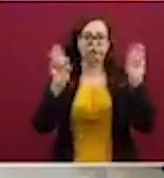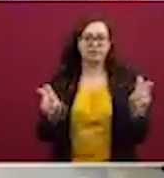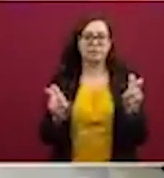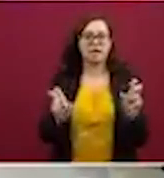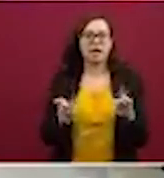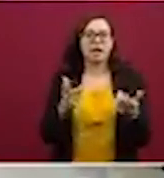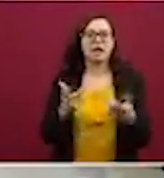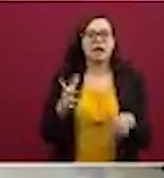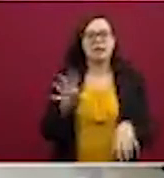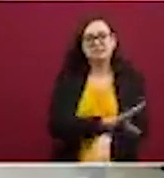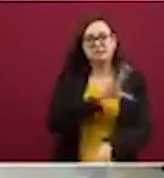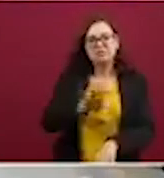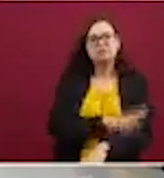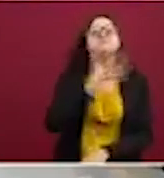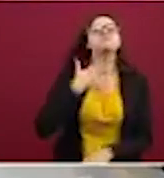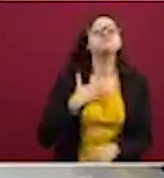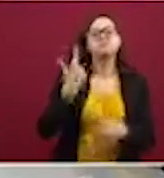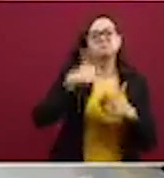adelante